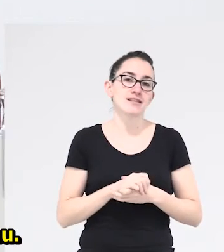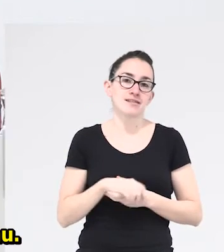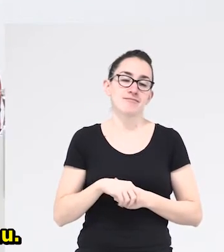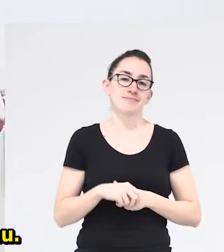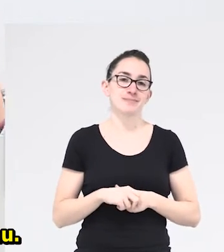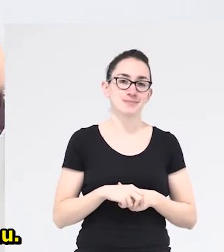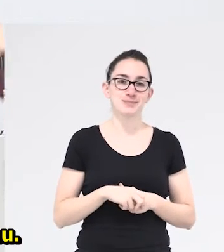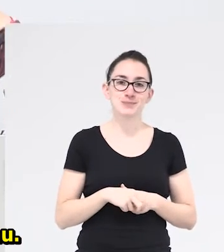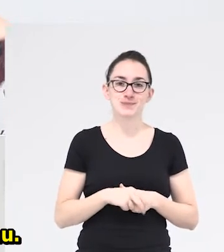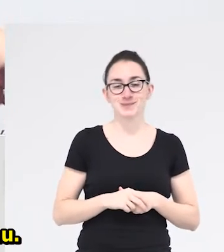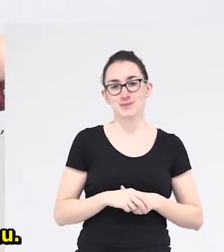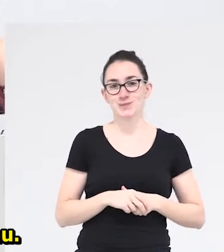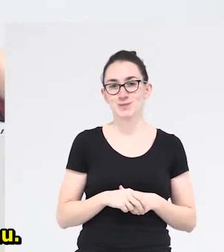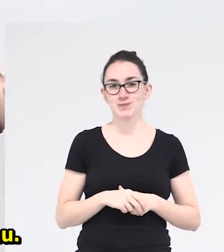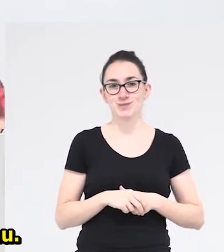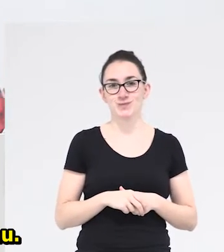garen